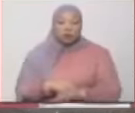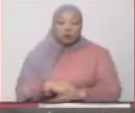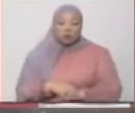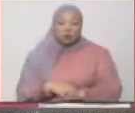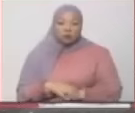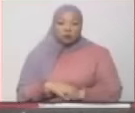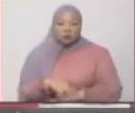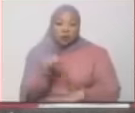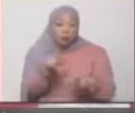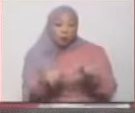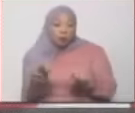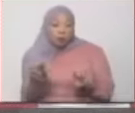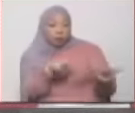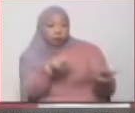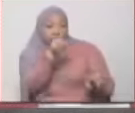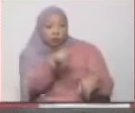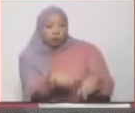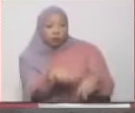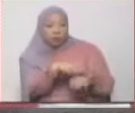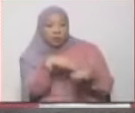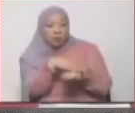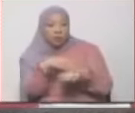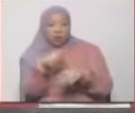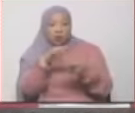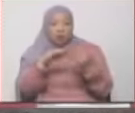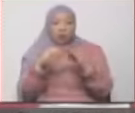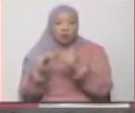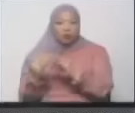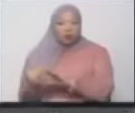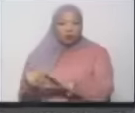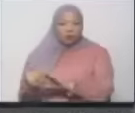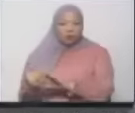de las ideas, propuestas, críticas, autocríticas